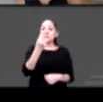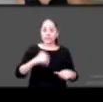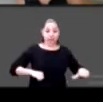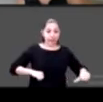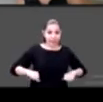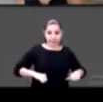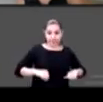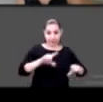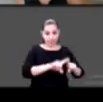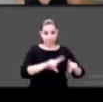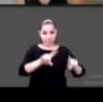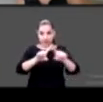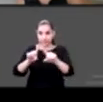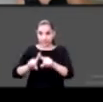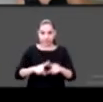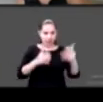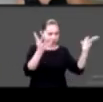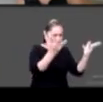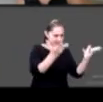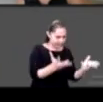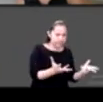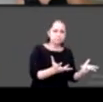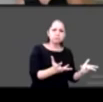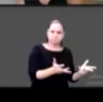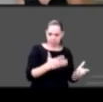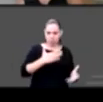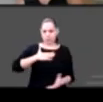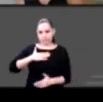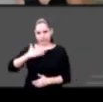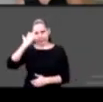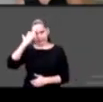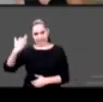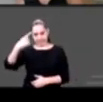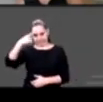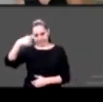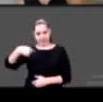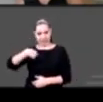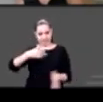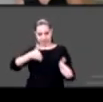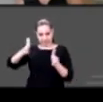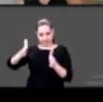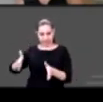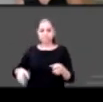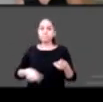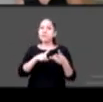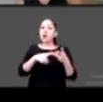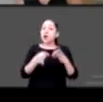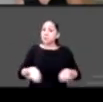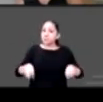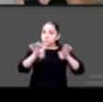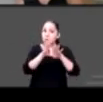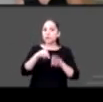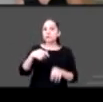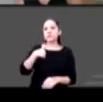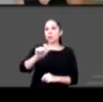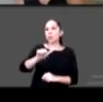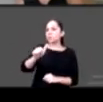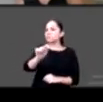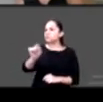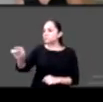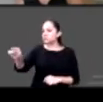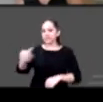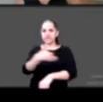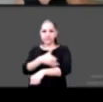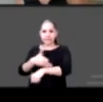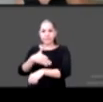momento para ti. 3. Atreverte a pedir ayuda. Es vital que esto lo platiques con tu familia y les expliques la rutina y las actividades